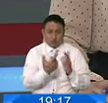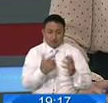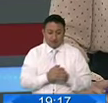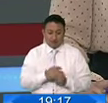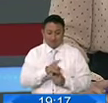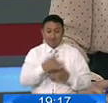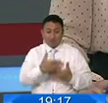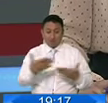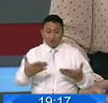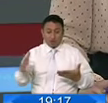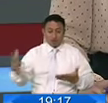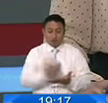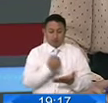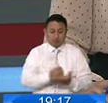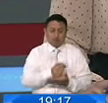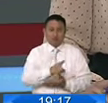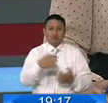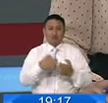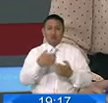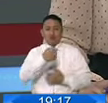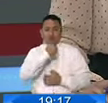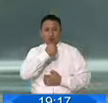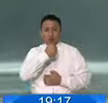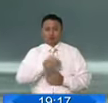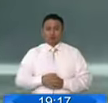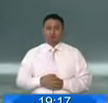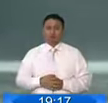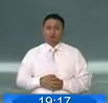material de guerra y equipos de comunicación